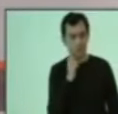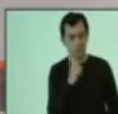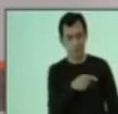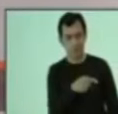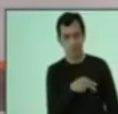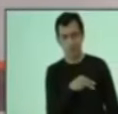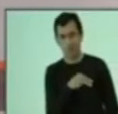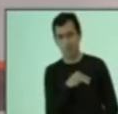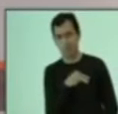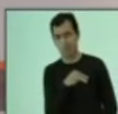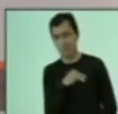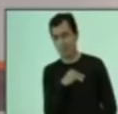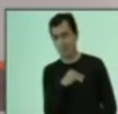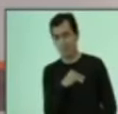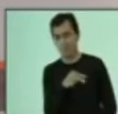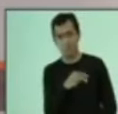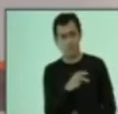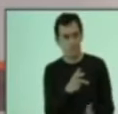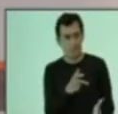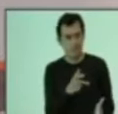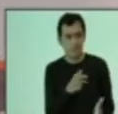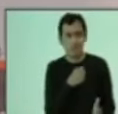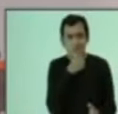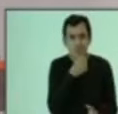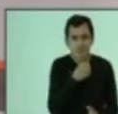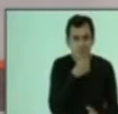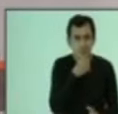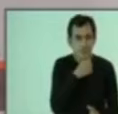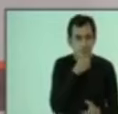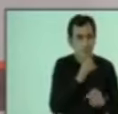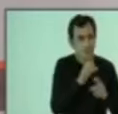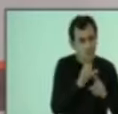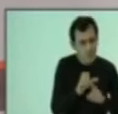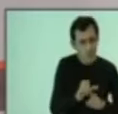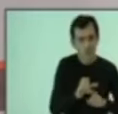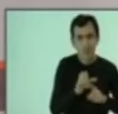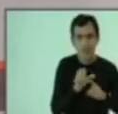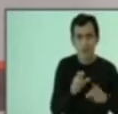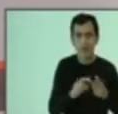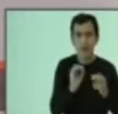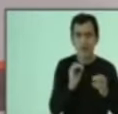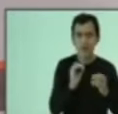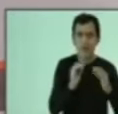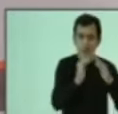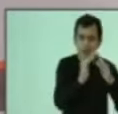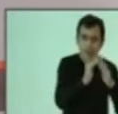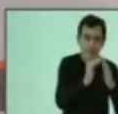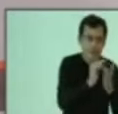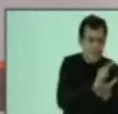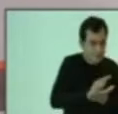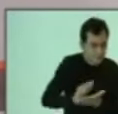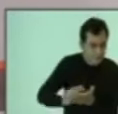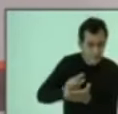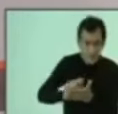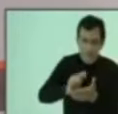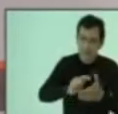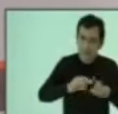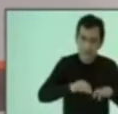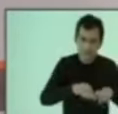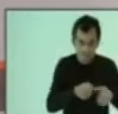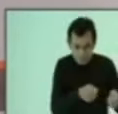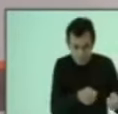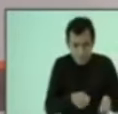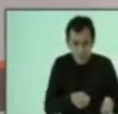pueden ser el cuidado de adultos mayores o aseo en las casas. Este tipo de trabajo, por